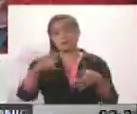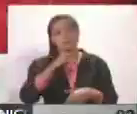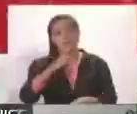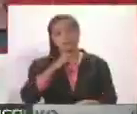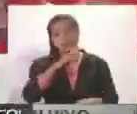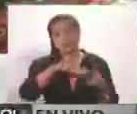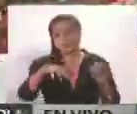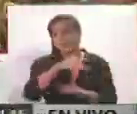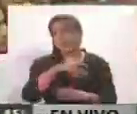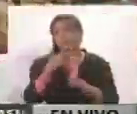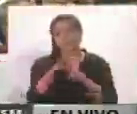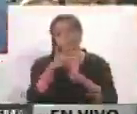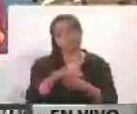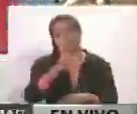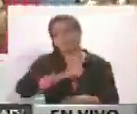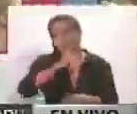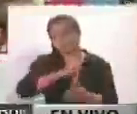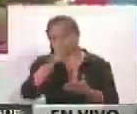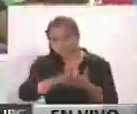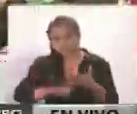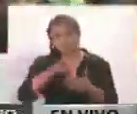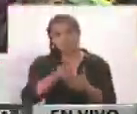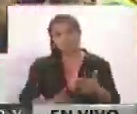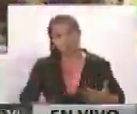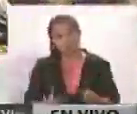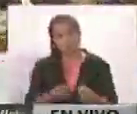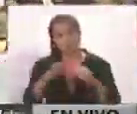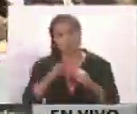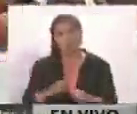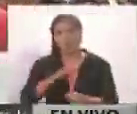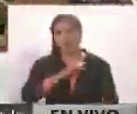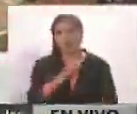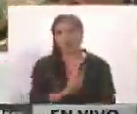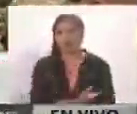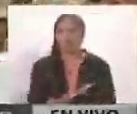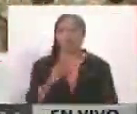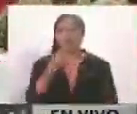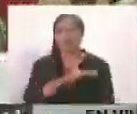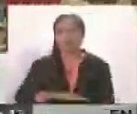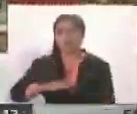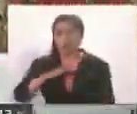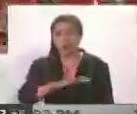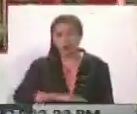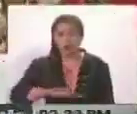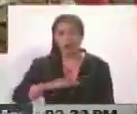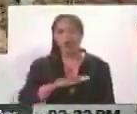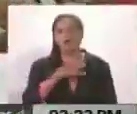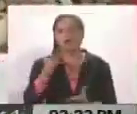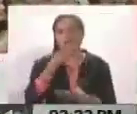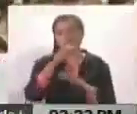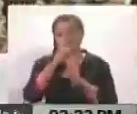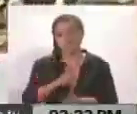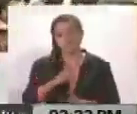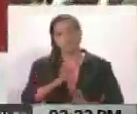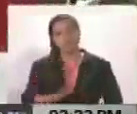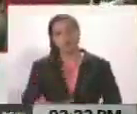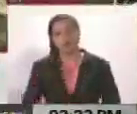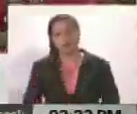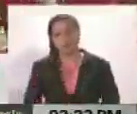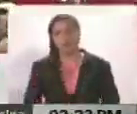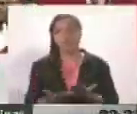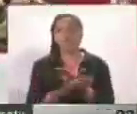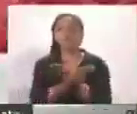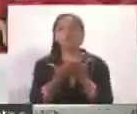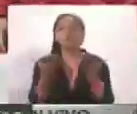se ha levantado con coraje, con moral, con dignidad. Ustedes